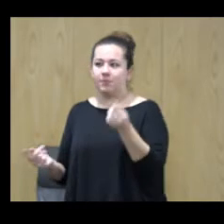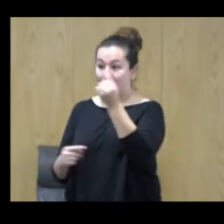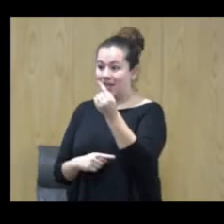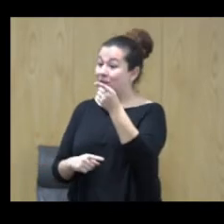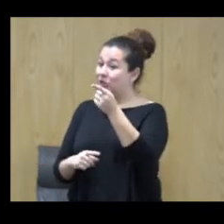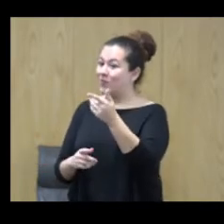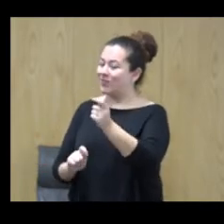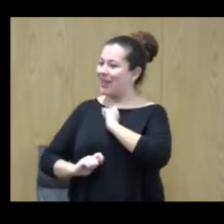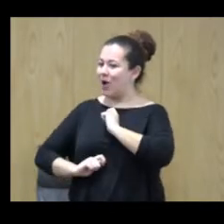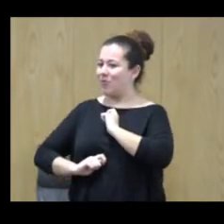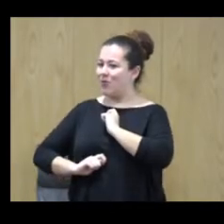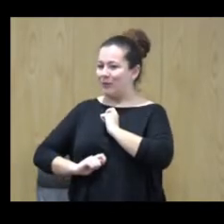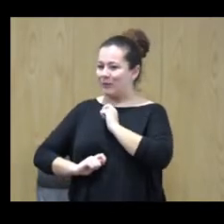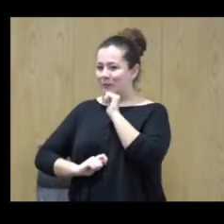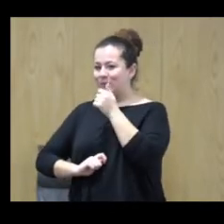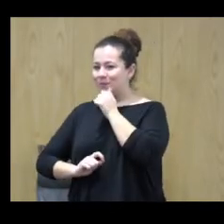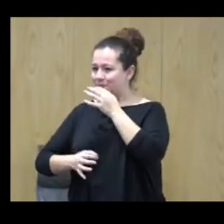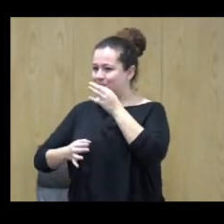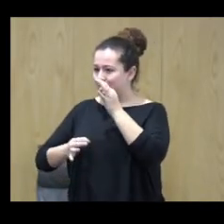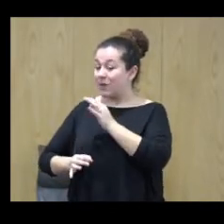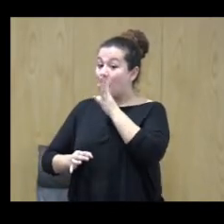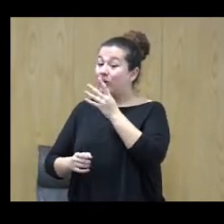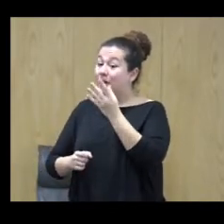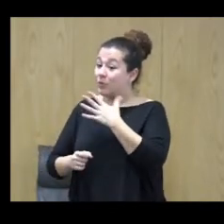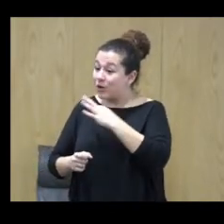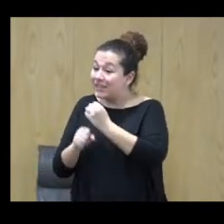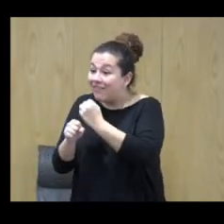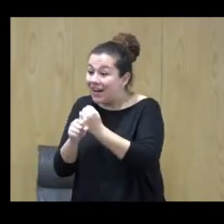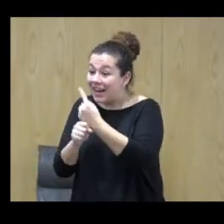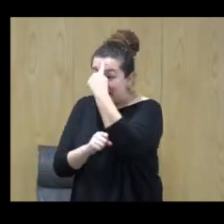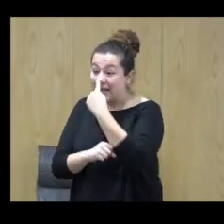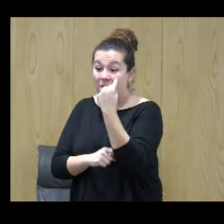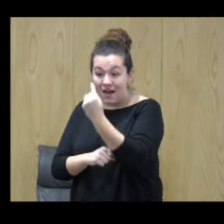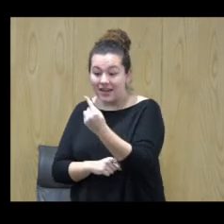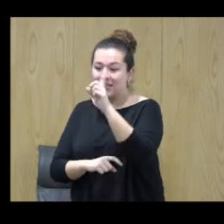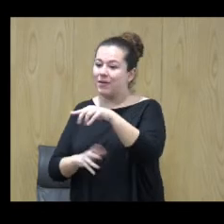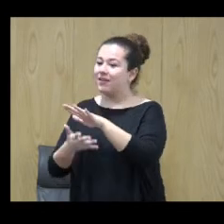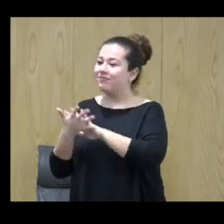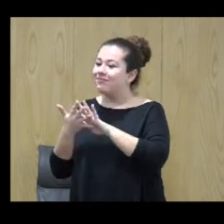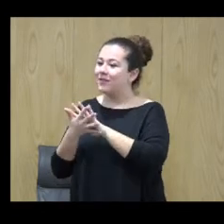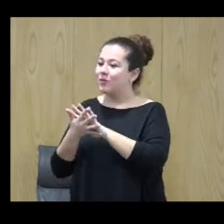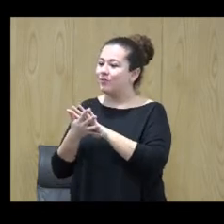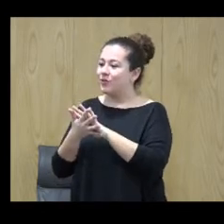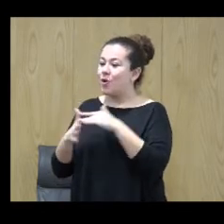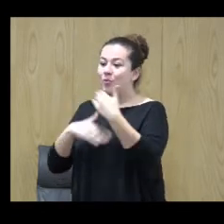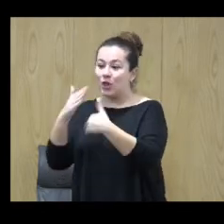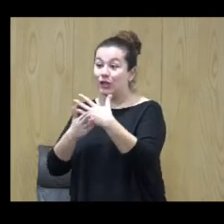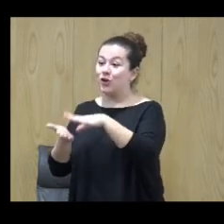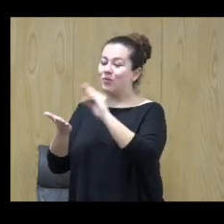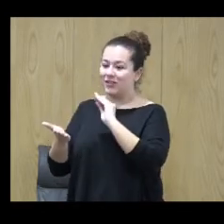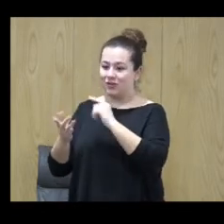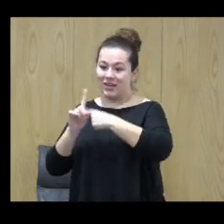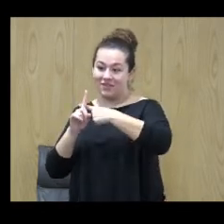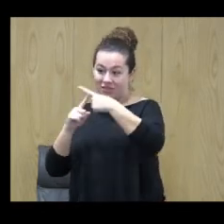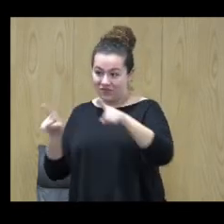tremenda porque si podemos trabajar con imágenes, estamos trabajando también sobre procesos que tienen de comprensión, pero estamos en otro nivel que no